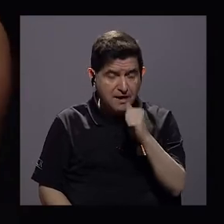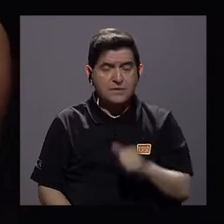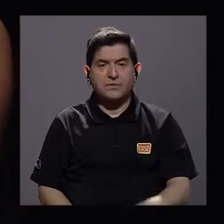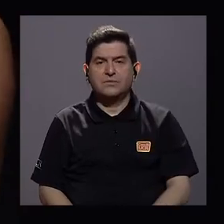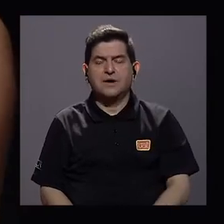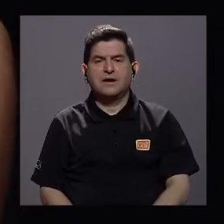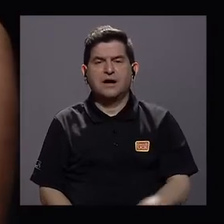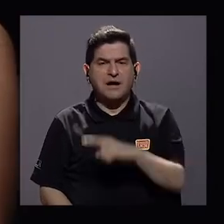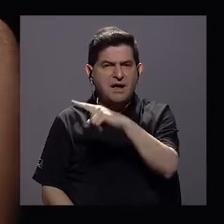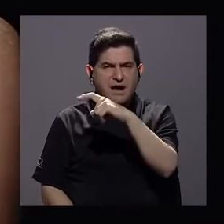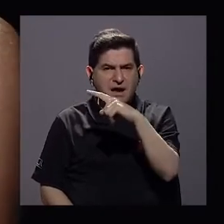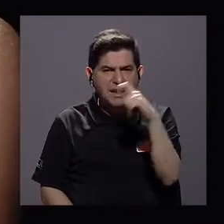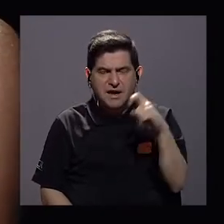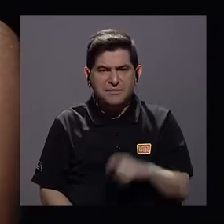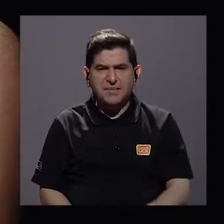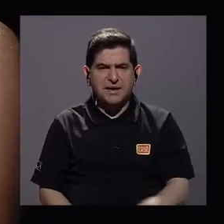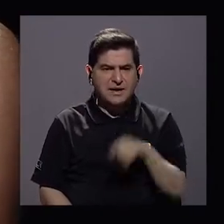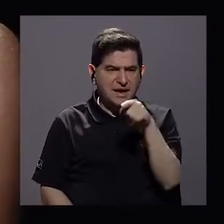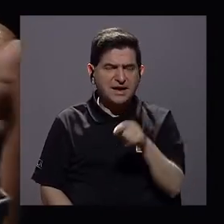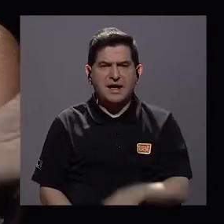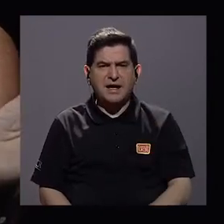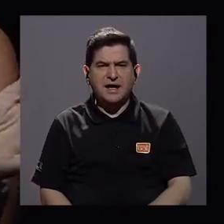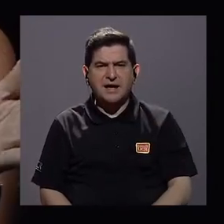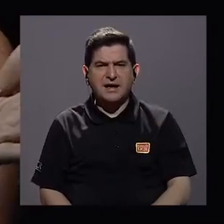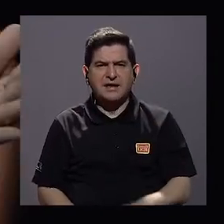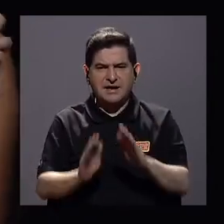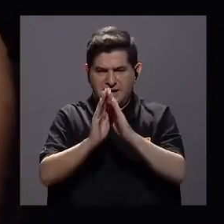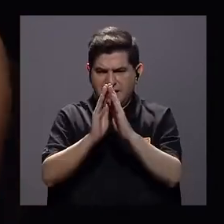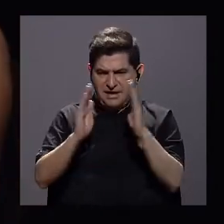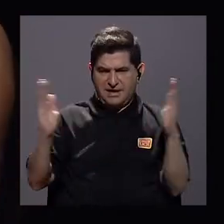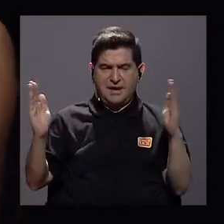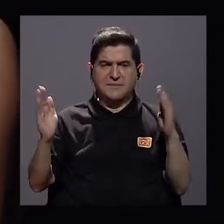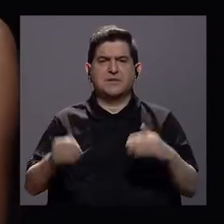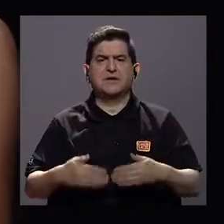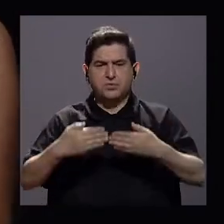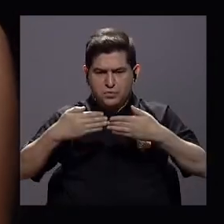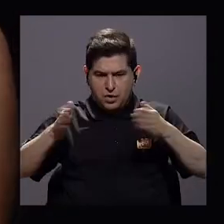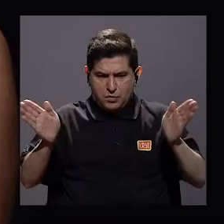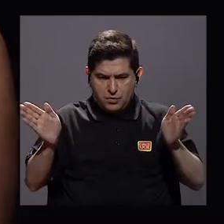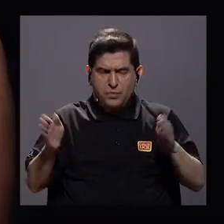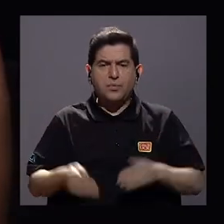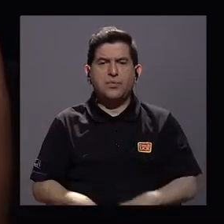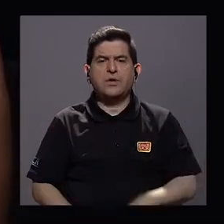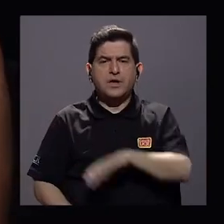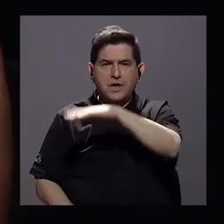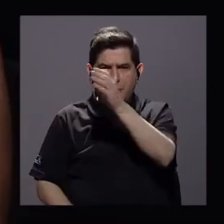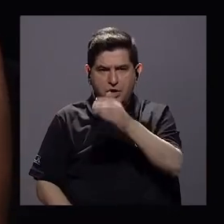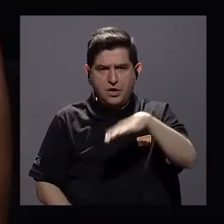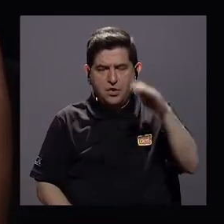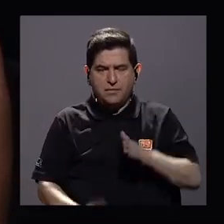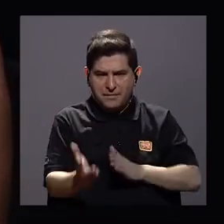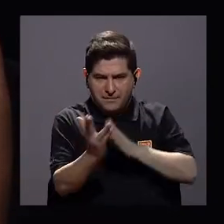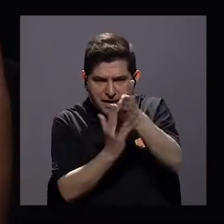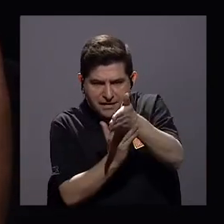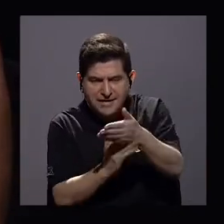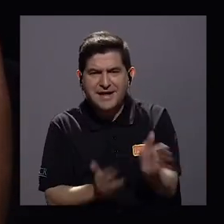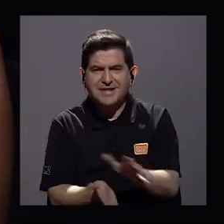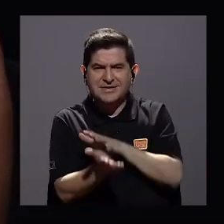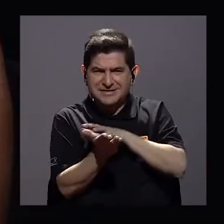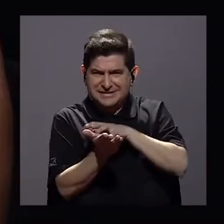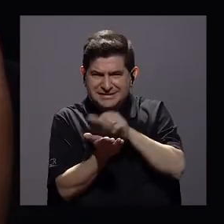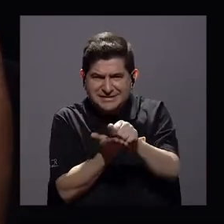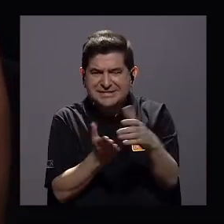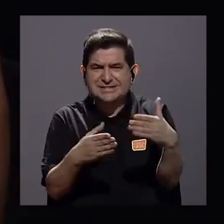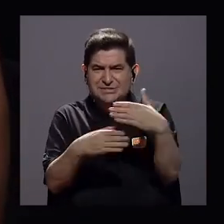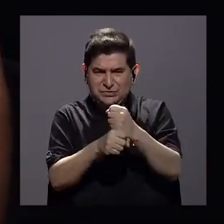Muchas veces los camarones no vienen en semillas, sino que abren unas compuertas y el camarón entra con la marea, ¿verdad? Entonces el daño que se hace